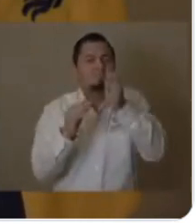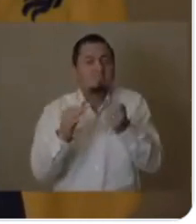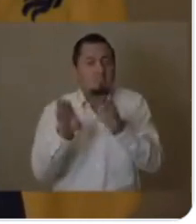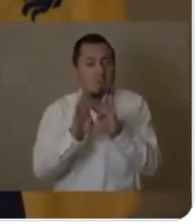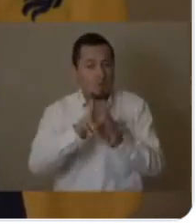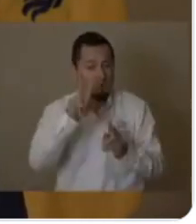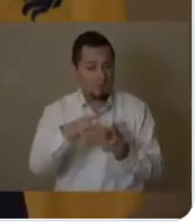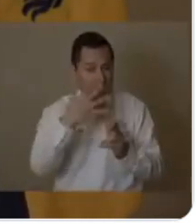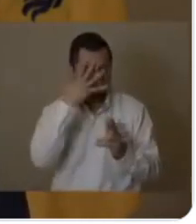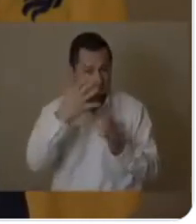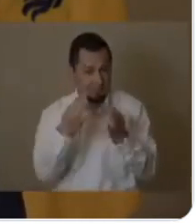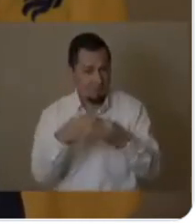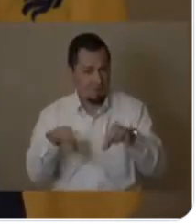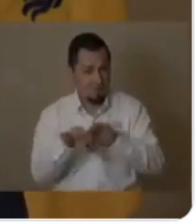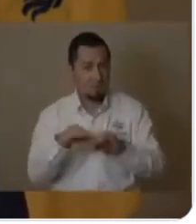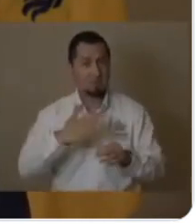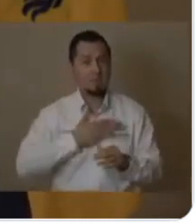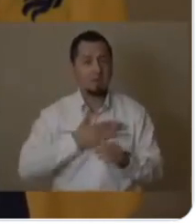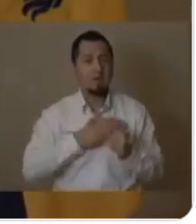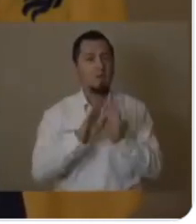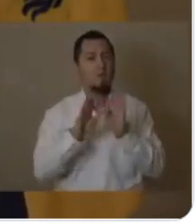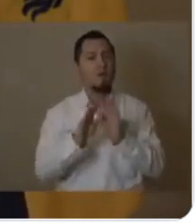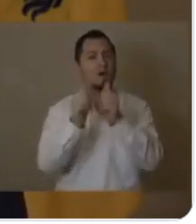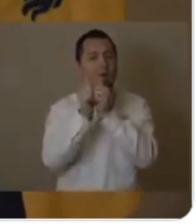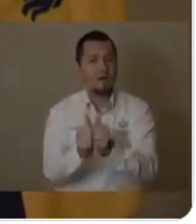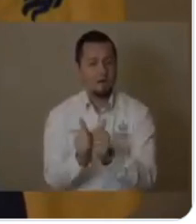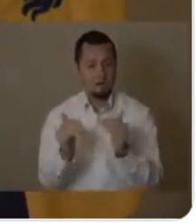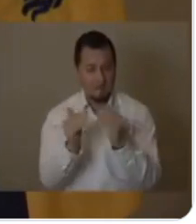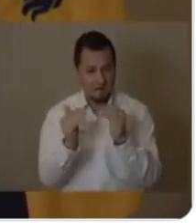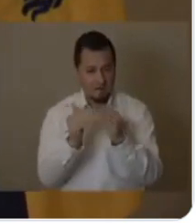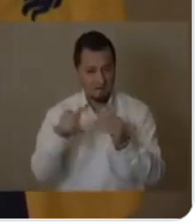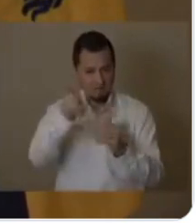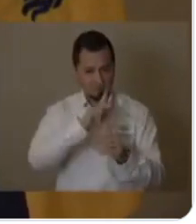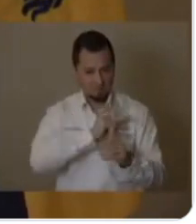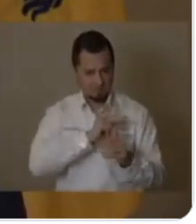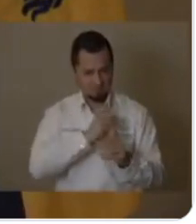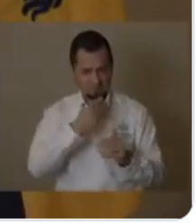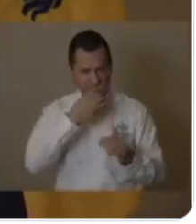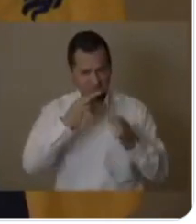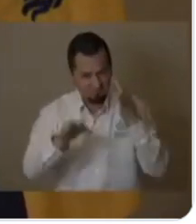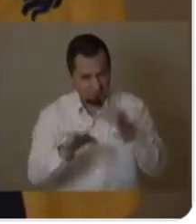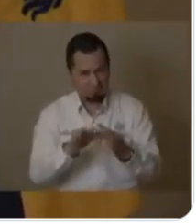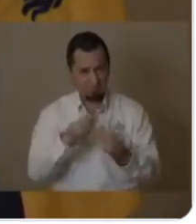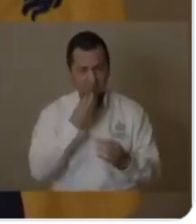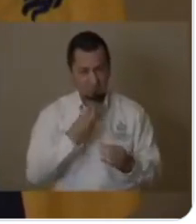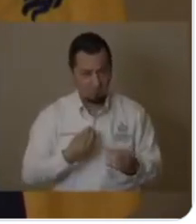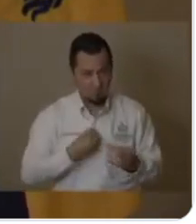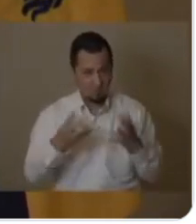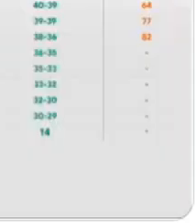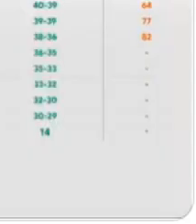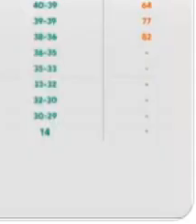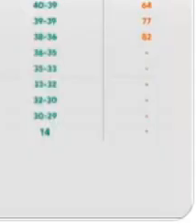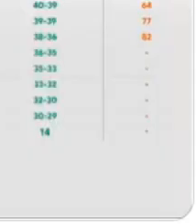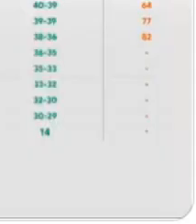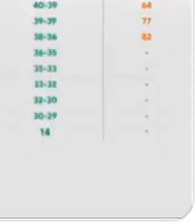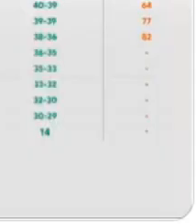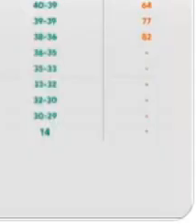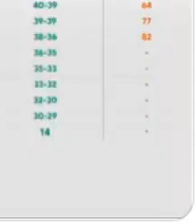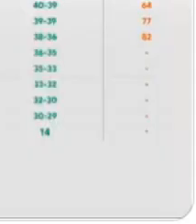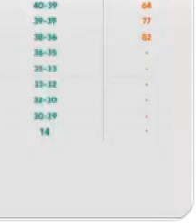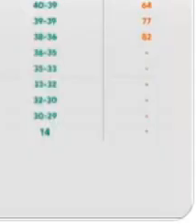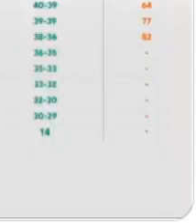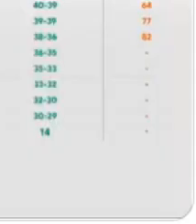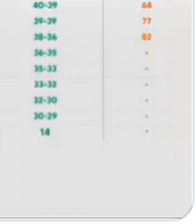los policías, las enfermeras, los bomberos y quienes laboran en centros de trabajo que nos abastecen de alimentos y servicios básicos. Déjenme